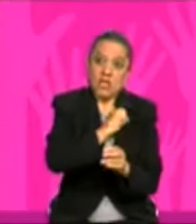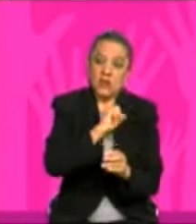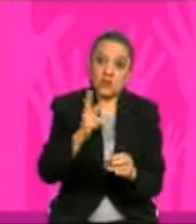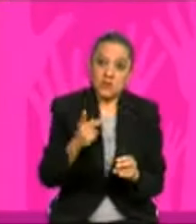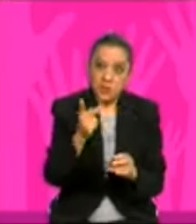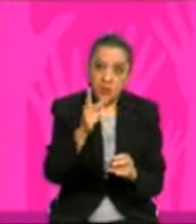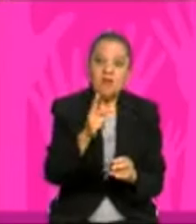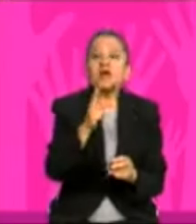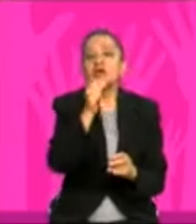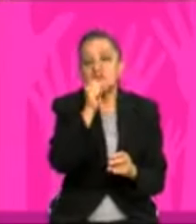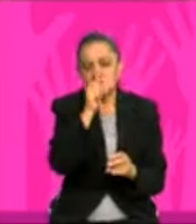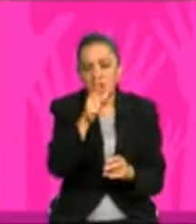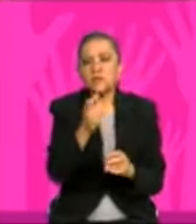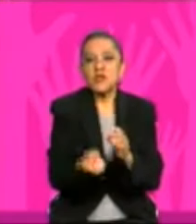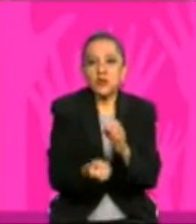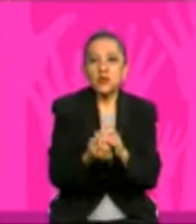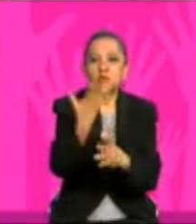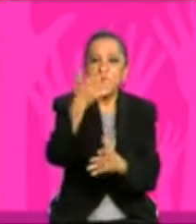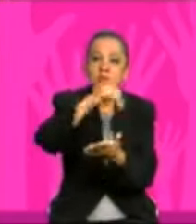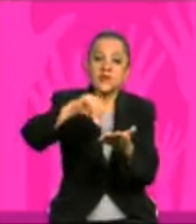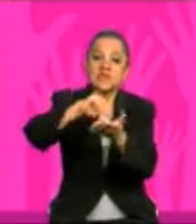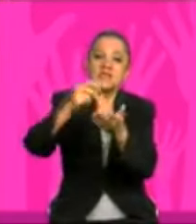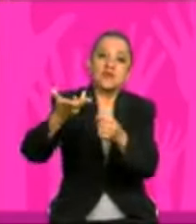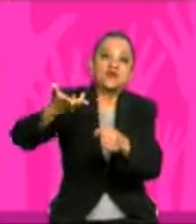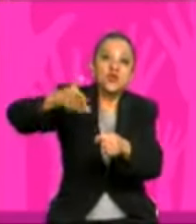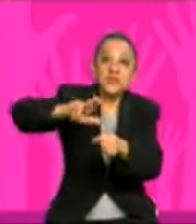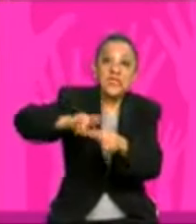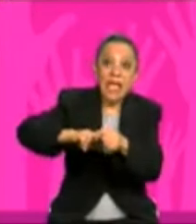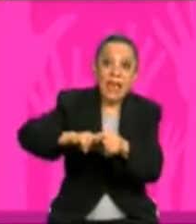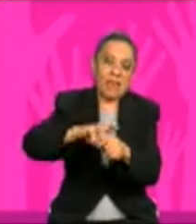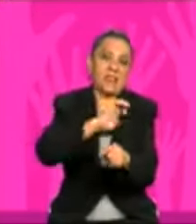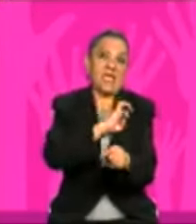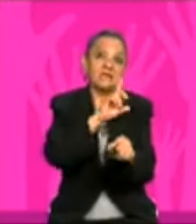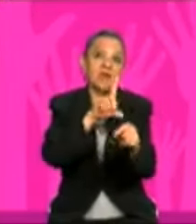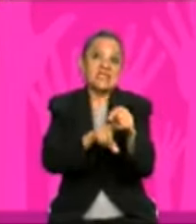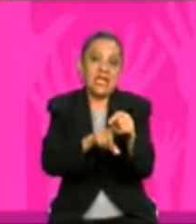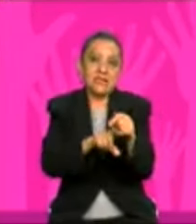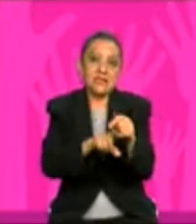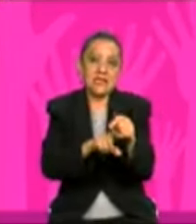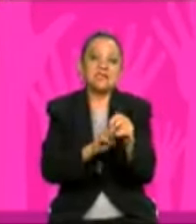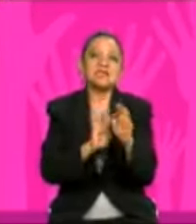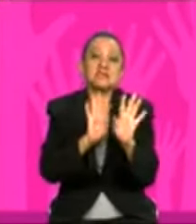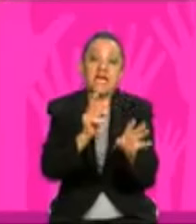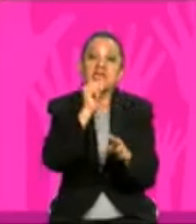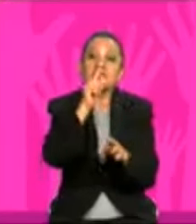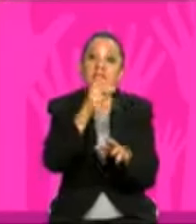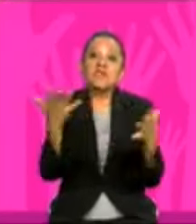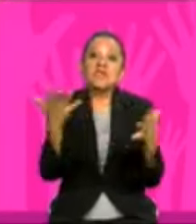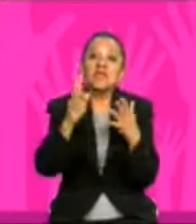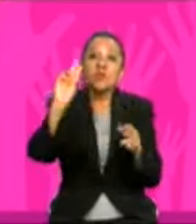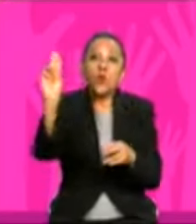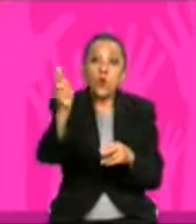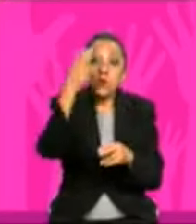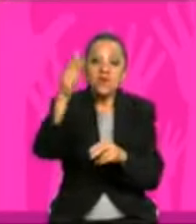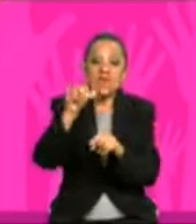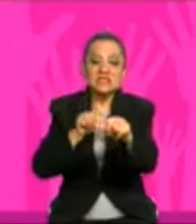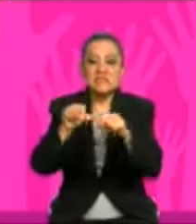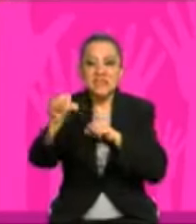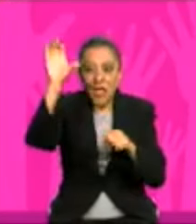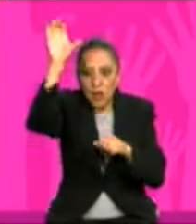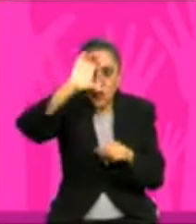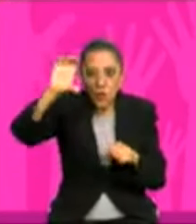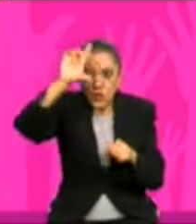centros hospitalarios de especialidades. Creemos la Universidad Intercultural para preservar la cultura y la